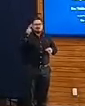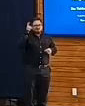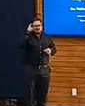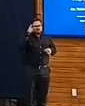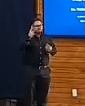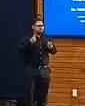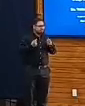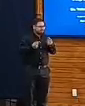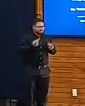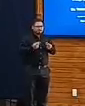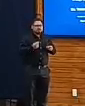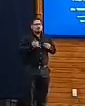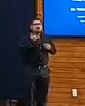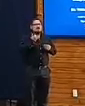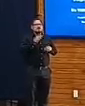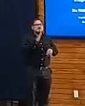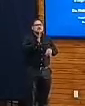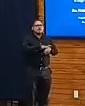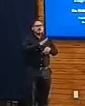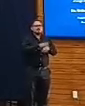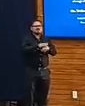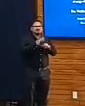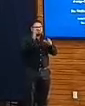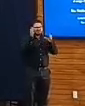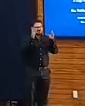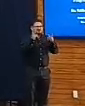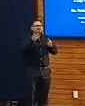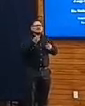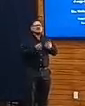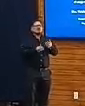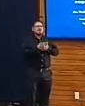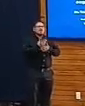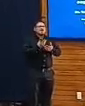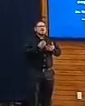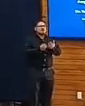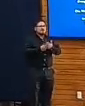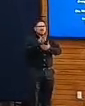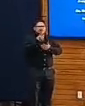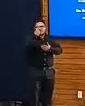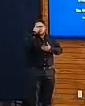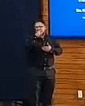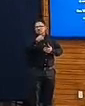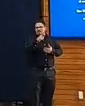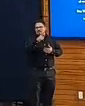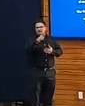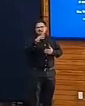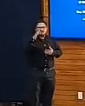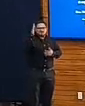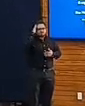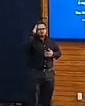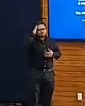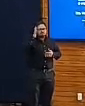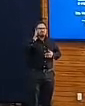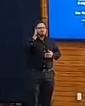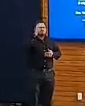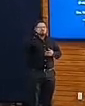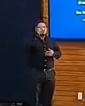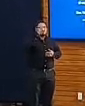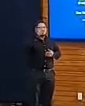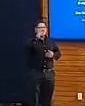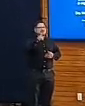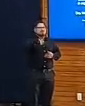emprendimiento y promover el desarrollo de nuevas habilidades a fin de constatar el liderazgo y compromiso social